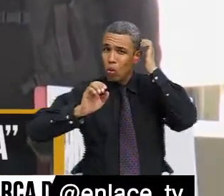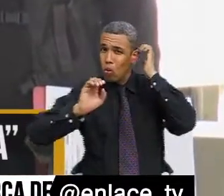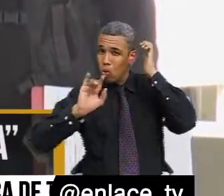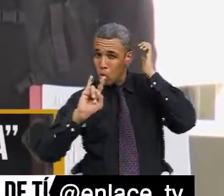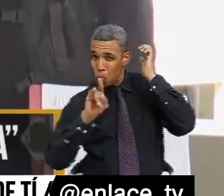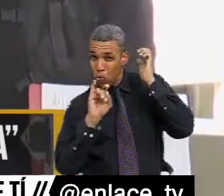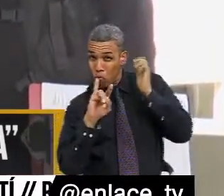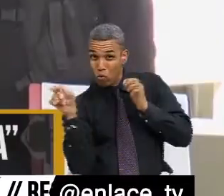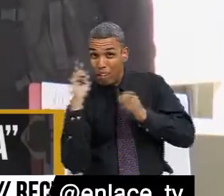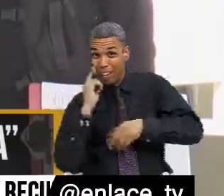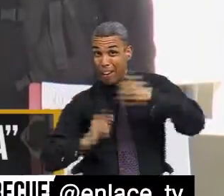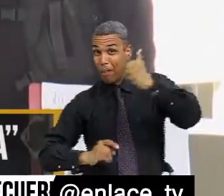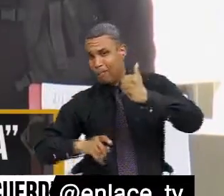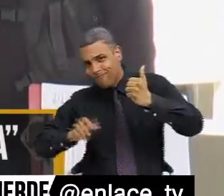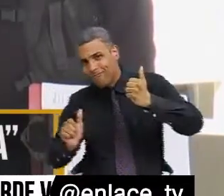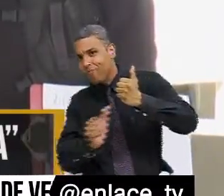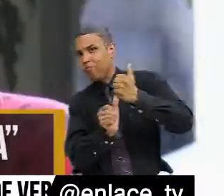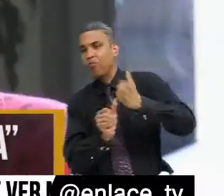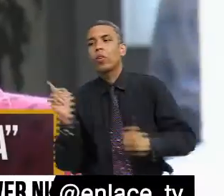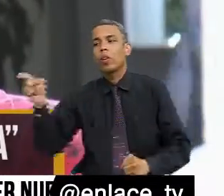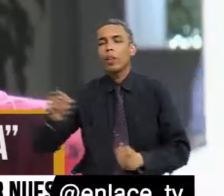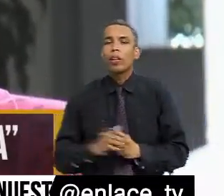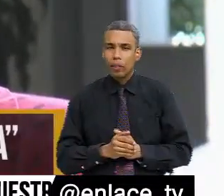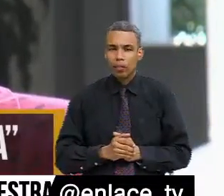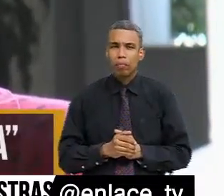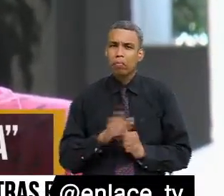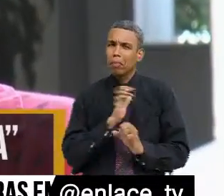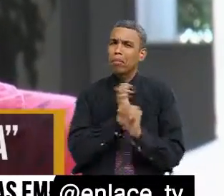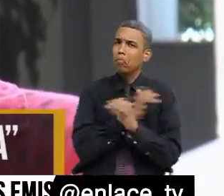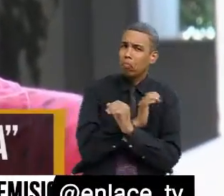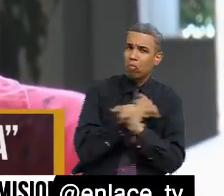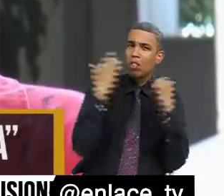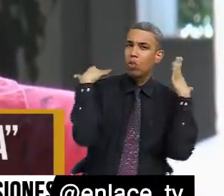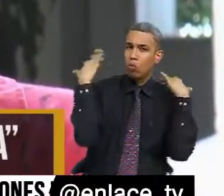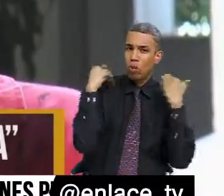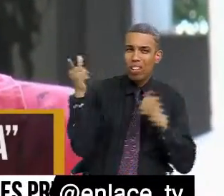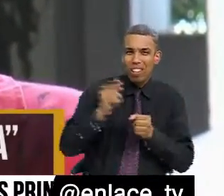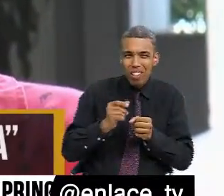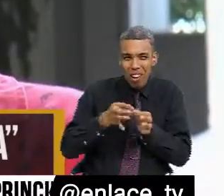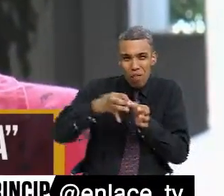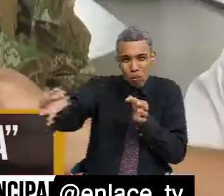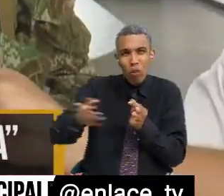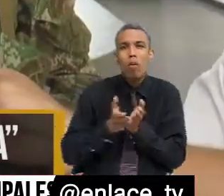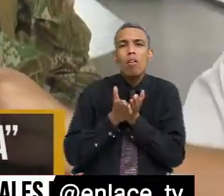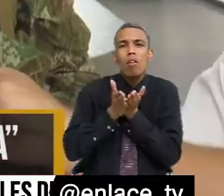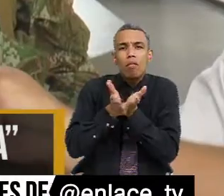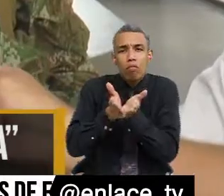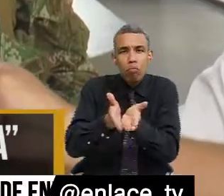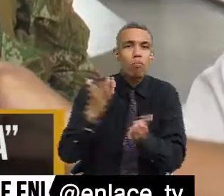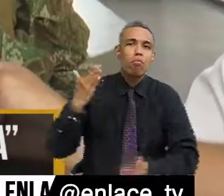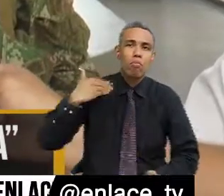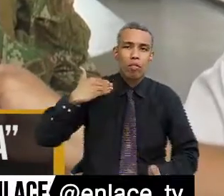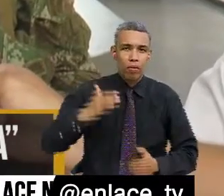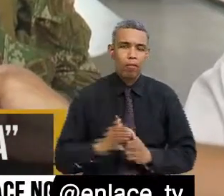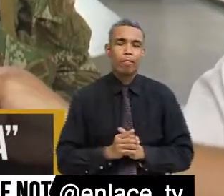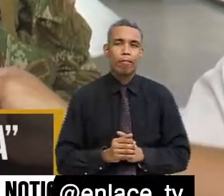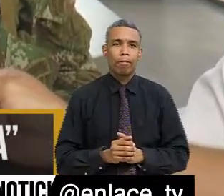clan narcotraficante Úsuga, que delinque en zona urbana y rural del municipio de Puerto Wilches, Santander. Toda vez que